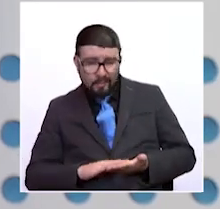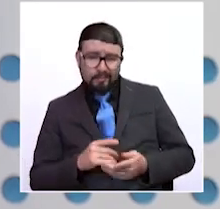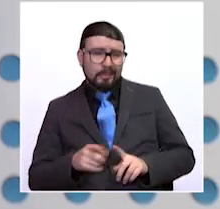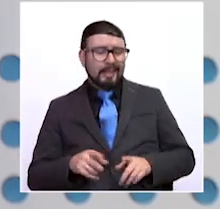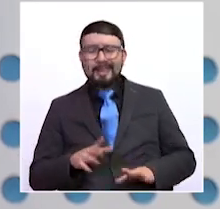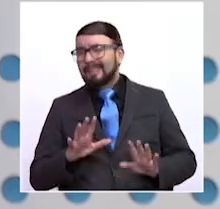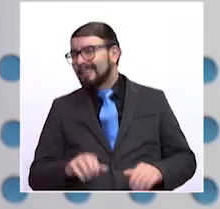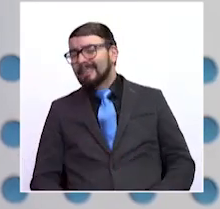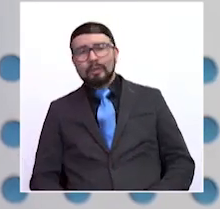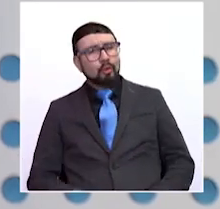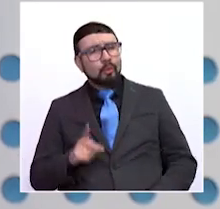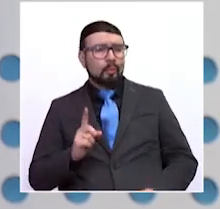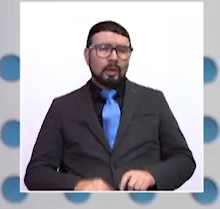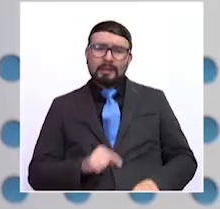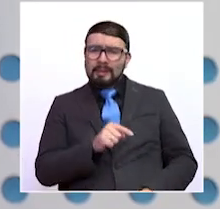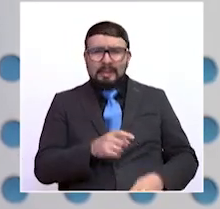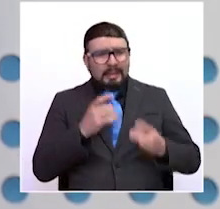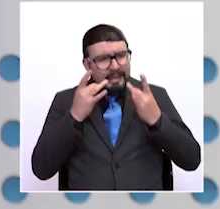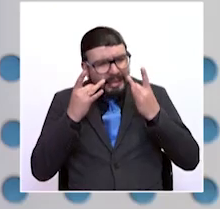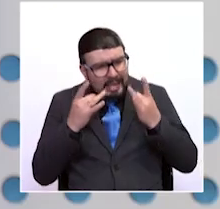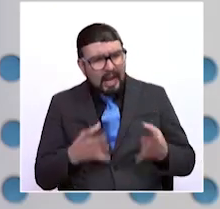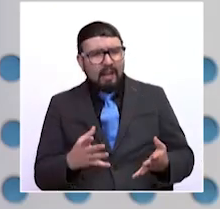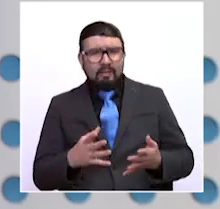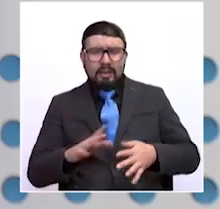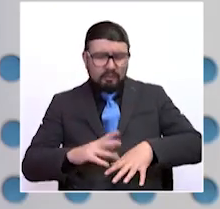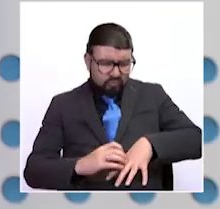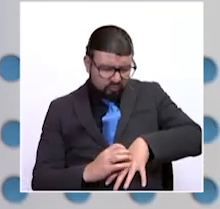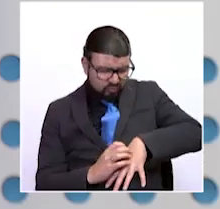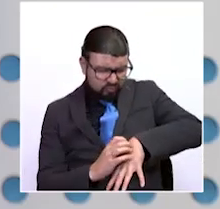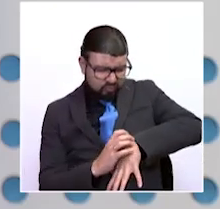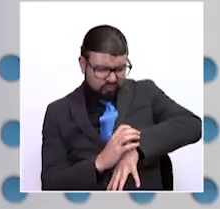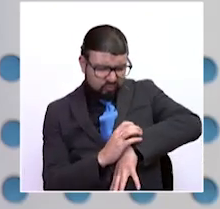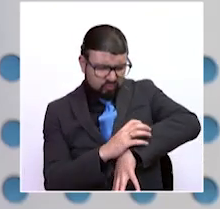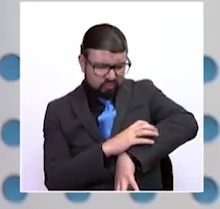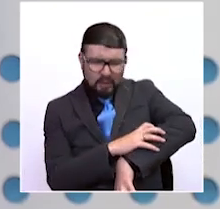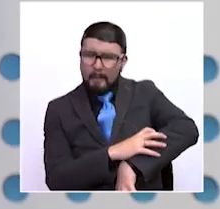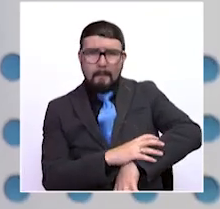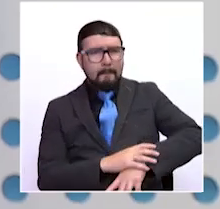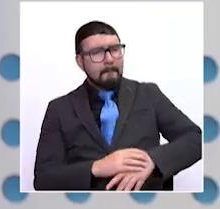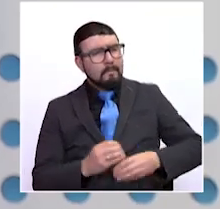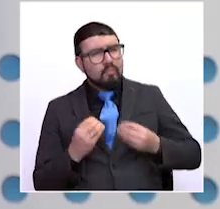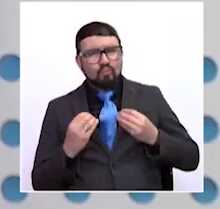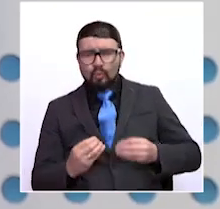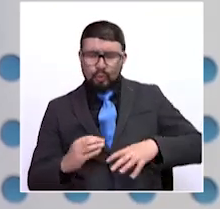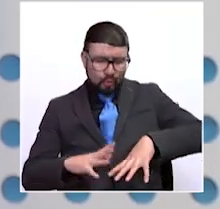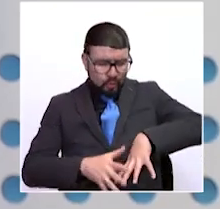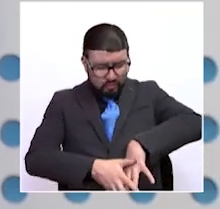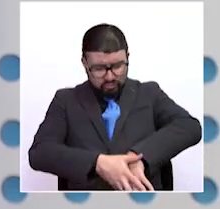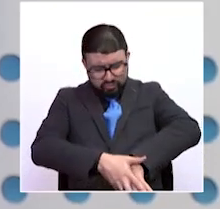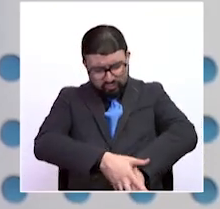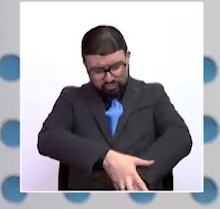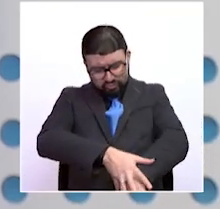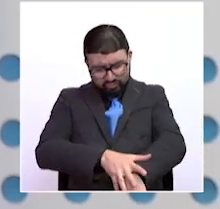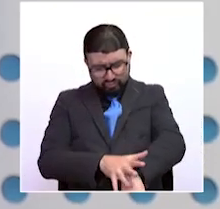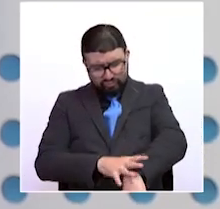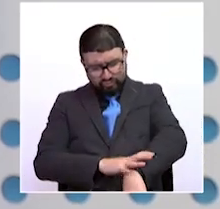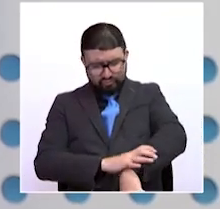secuelas, el daño profundo a nivel de los tejidos, el daño severo de toda la circunferencia